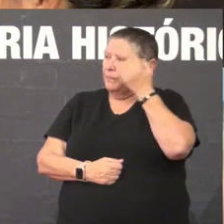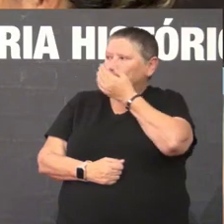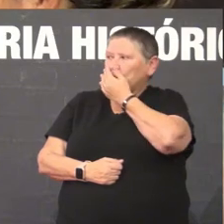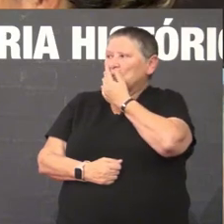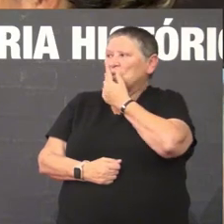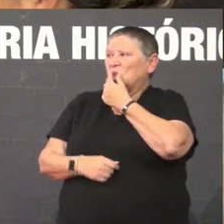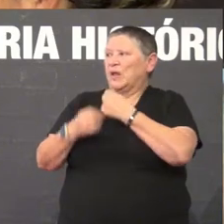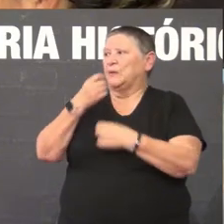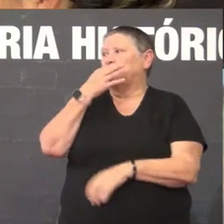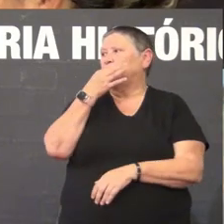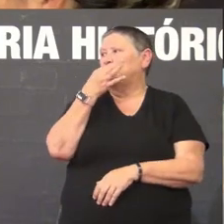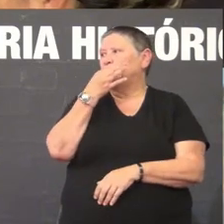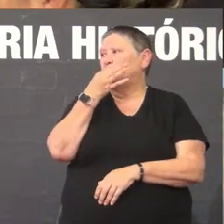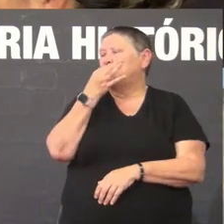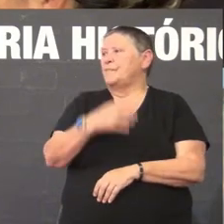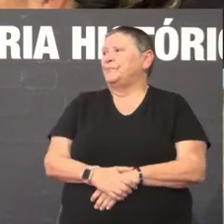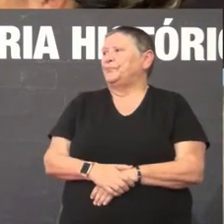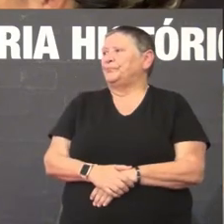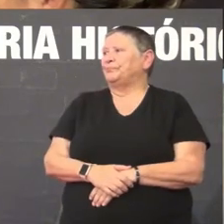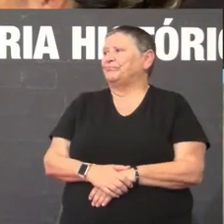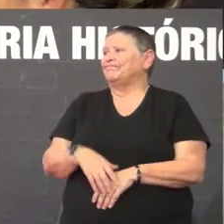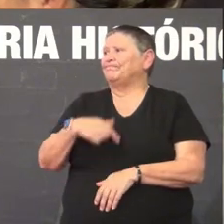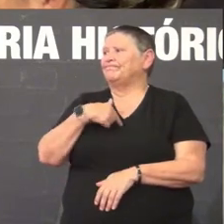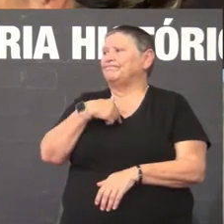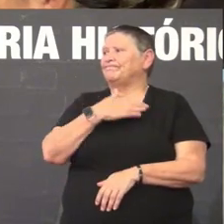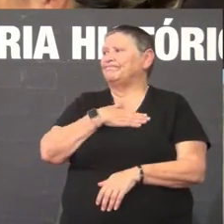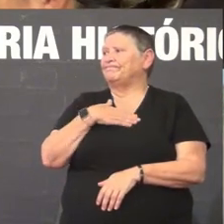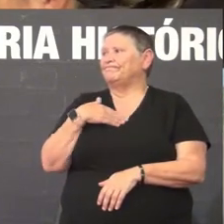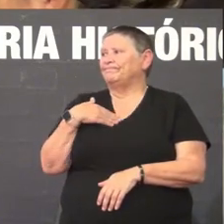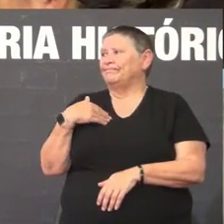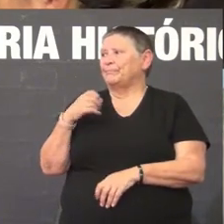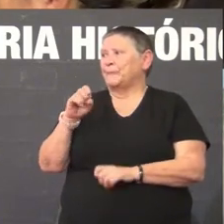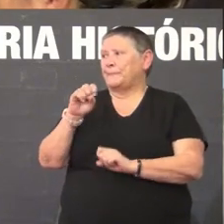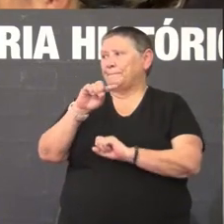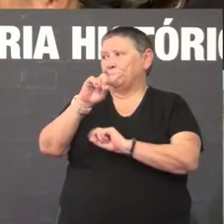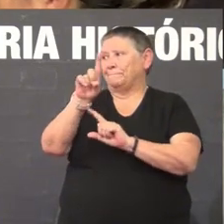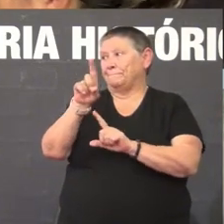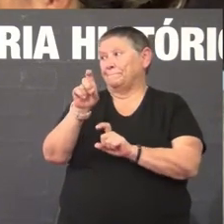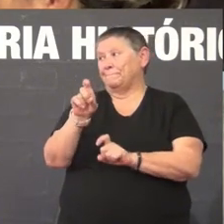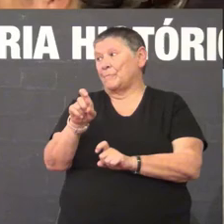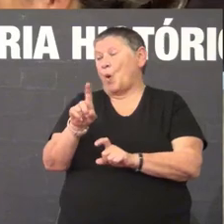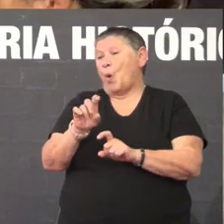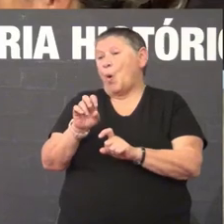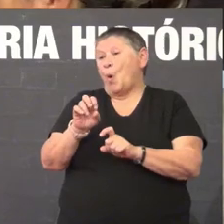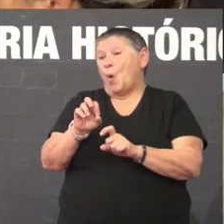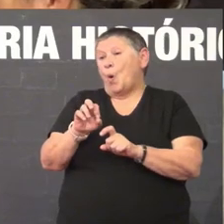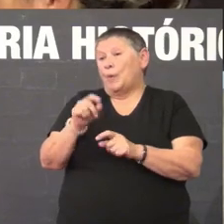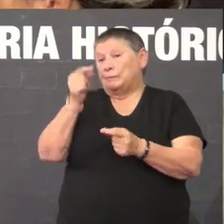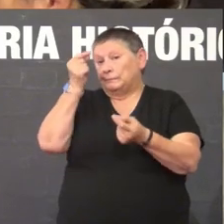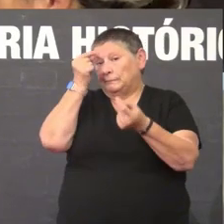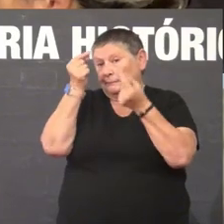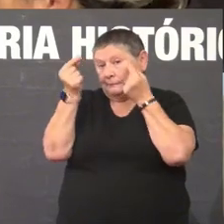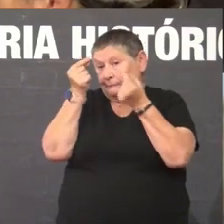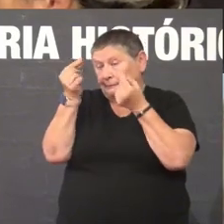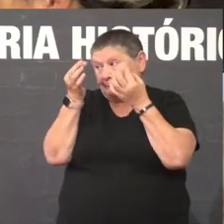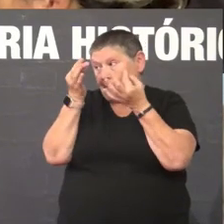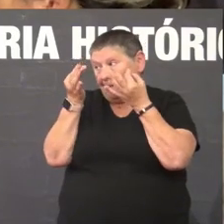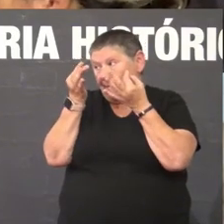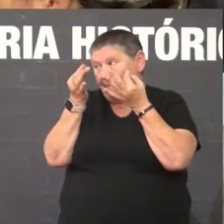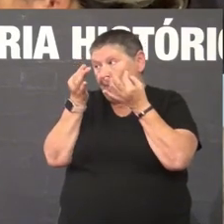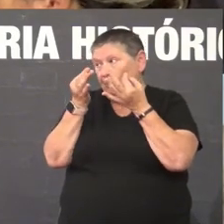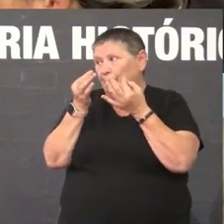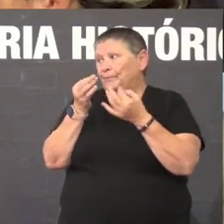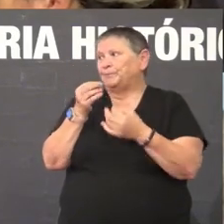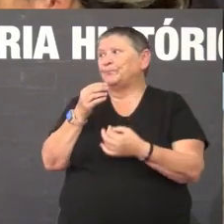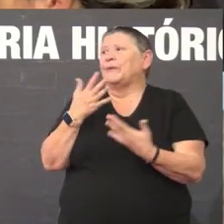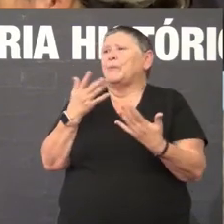Hola, buenas tardes. Yo quería preguntar, matizar, o bueno, no sé, saber